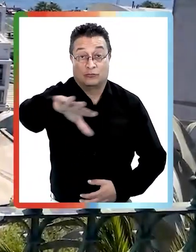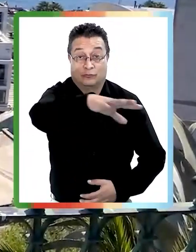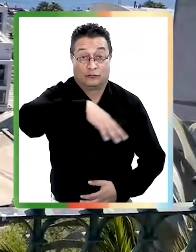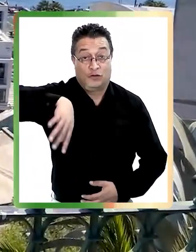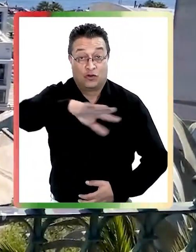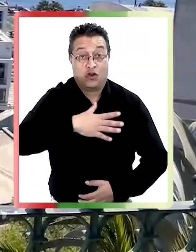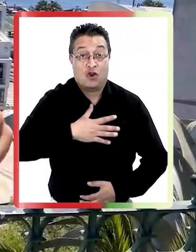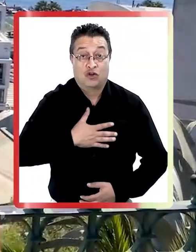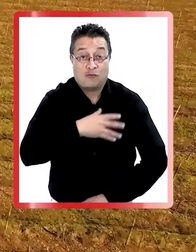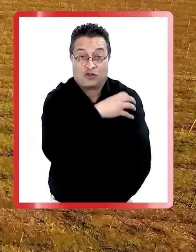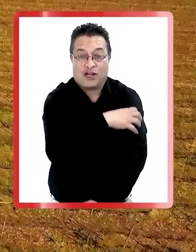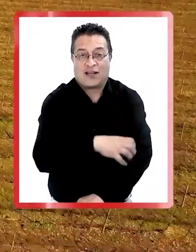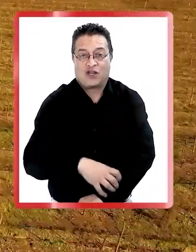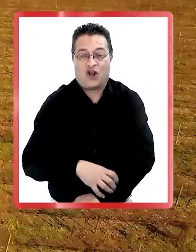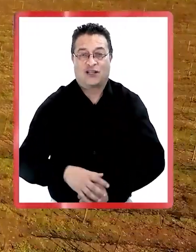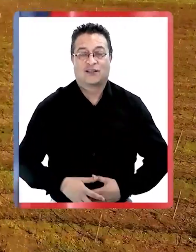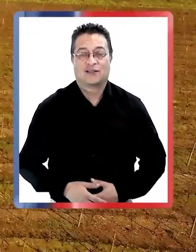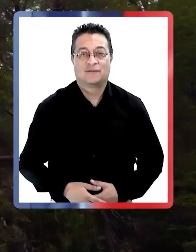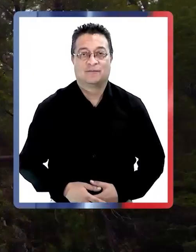Somos las regiones.